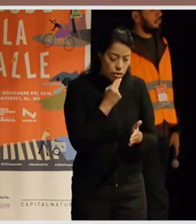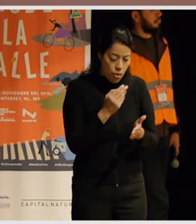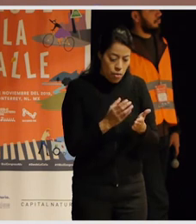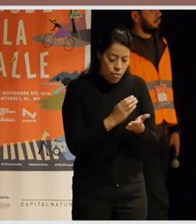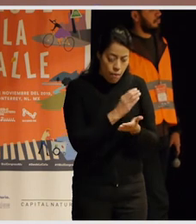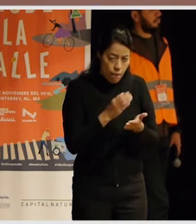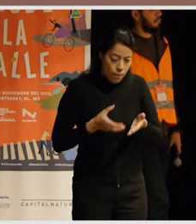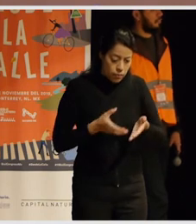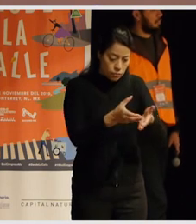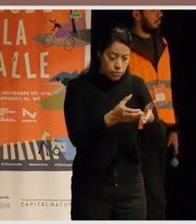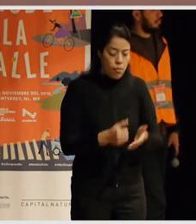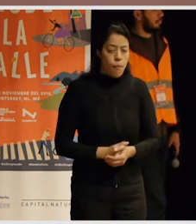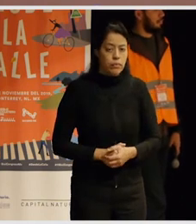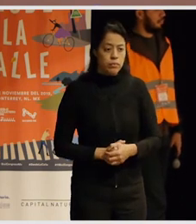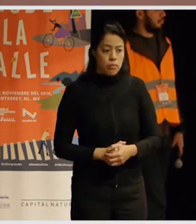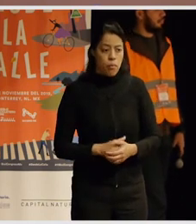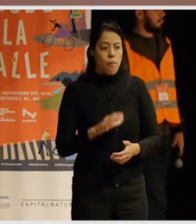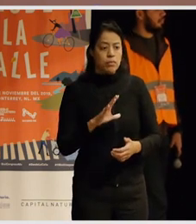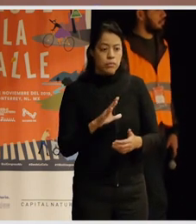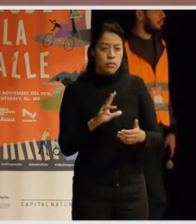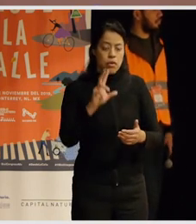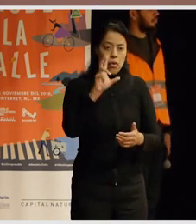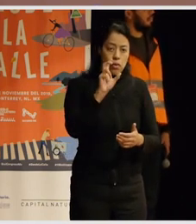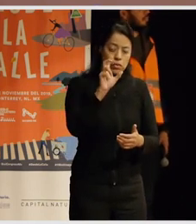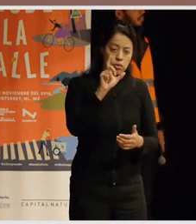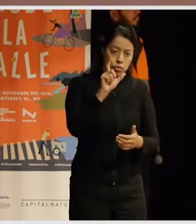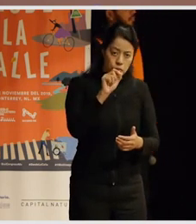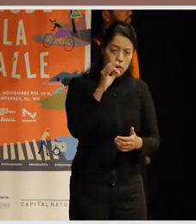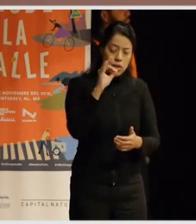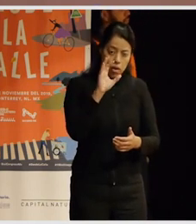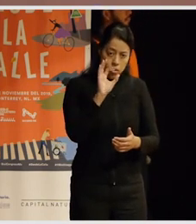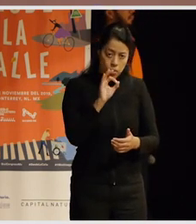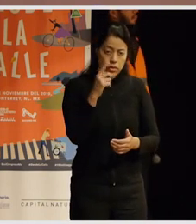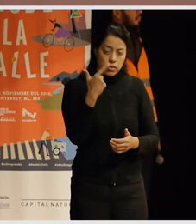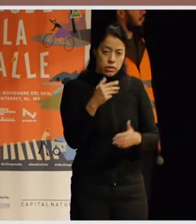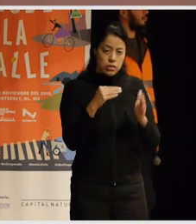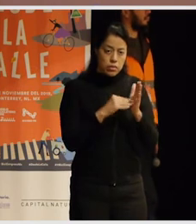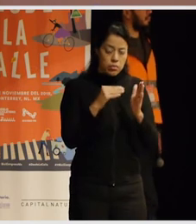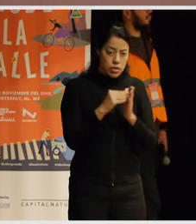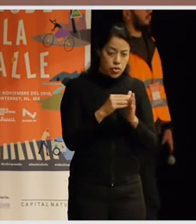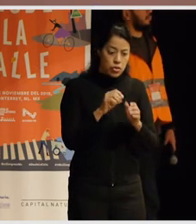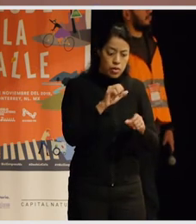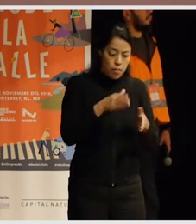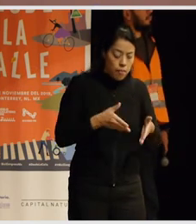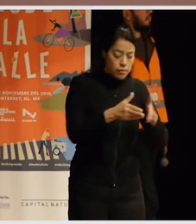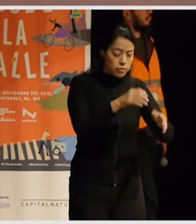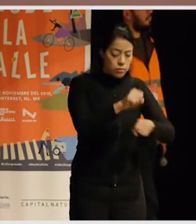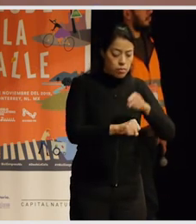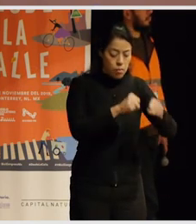en las avenidas pues salvo a los 47 millones del fondo metropolitano para ciclovías no hay así otro